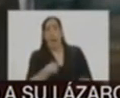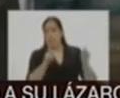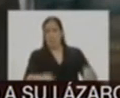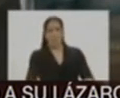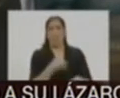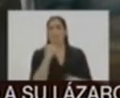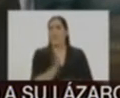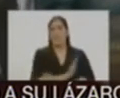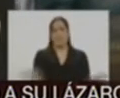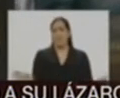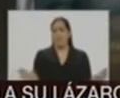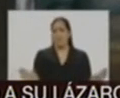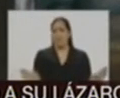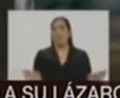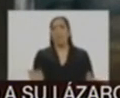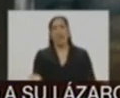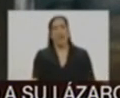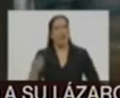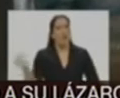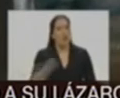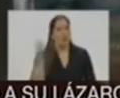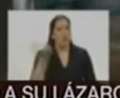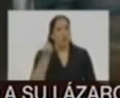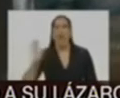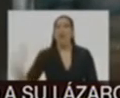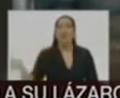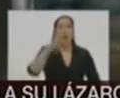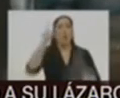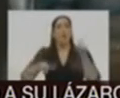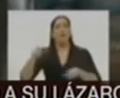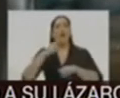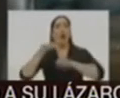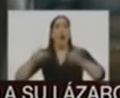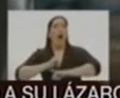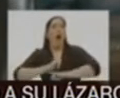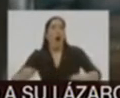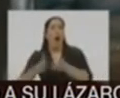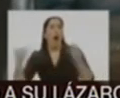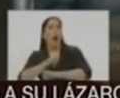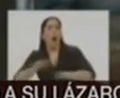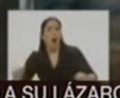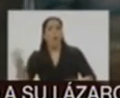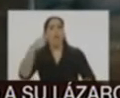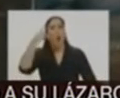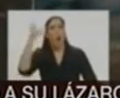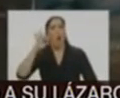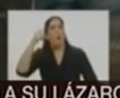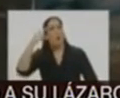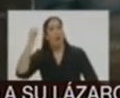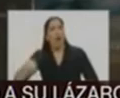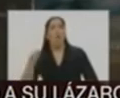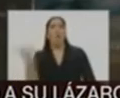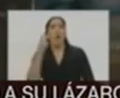que realmente creo que es importante que toda la opinión pública conozca esto, porque la opinión pública se basa por lo que aparece